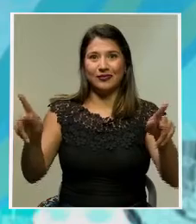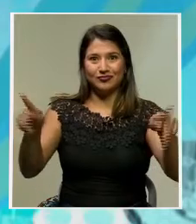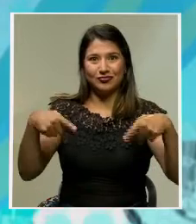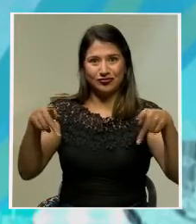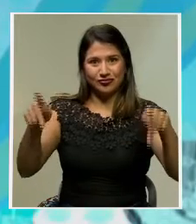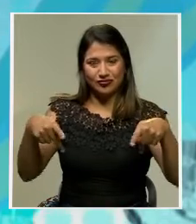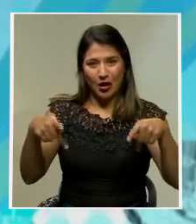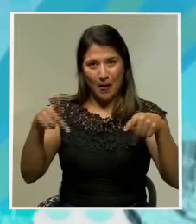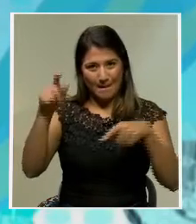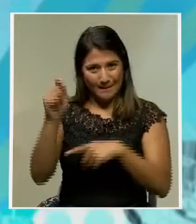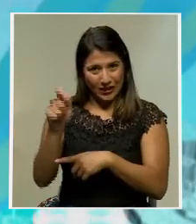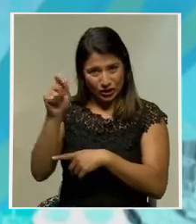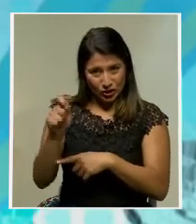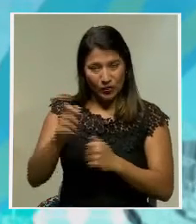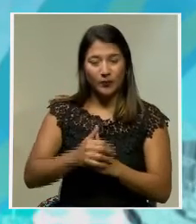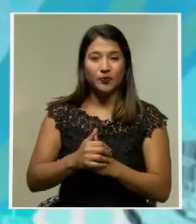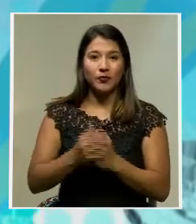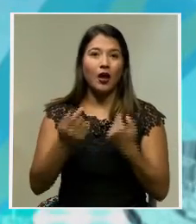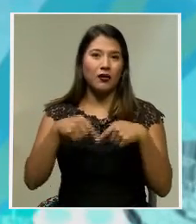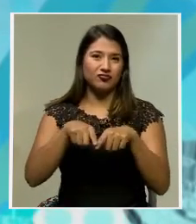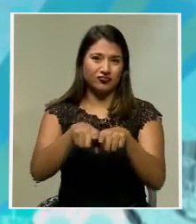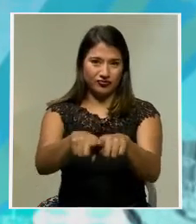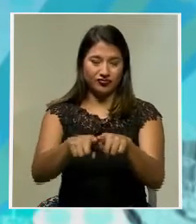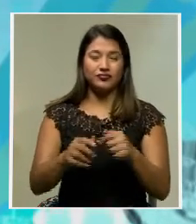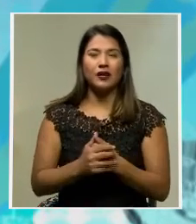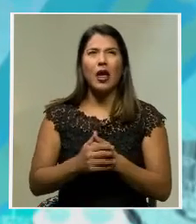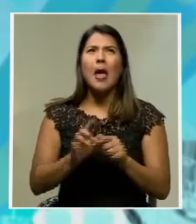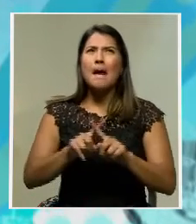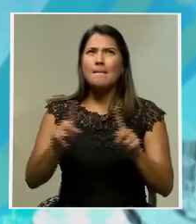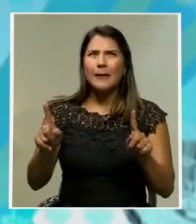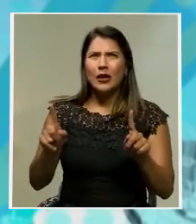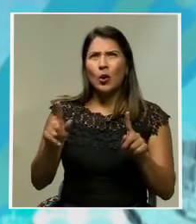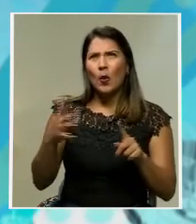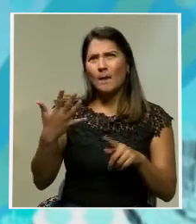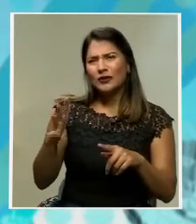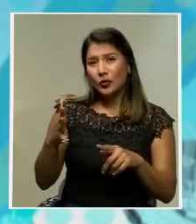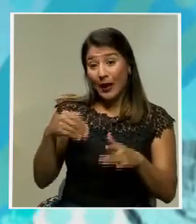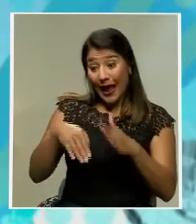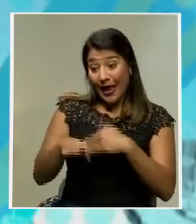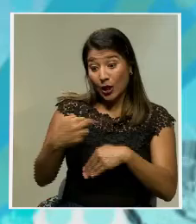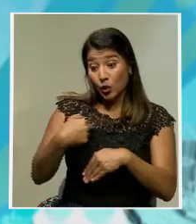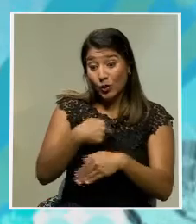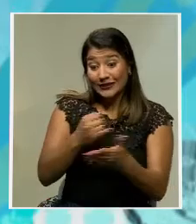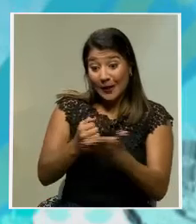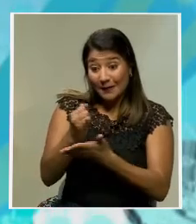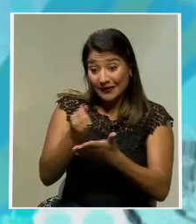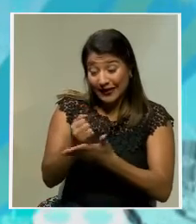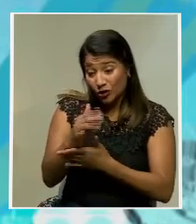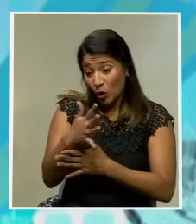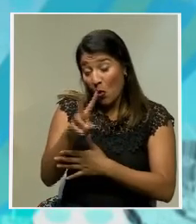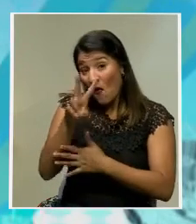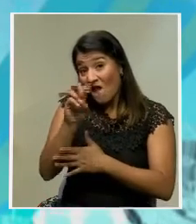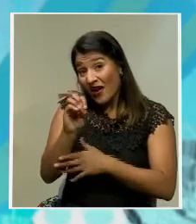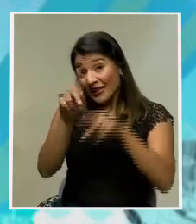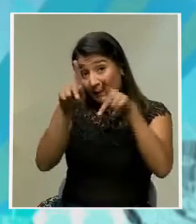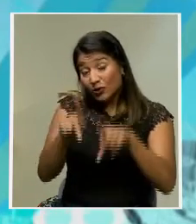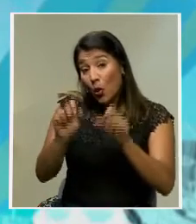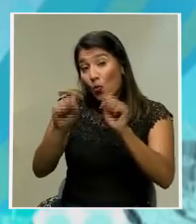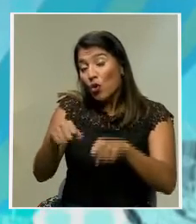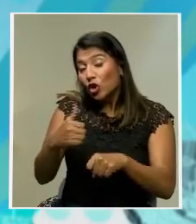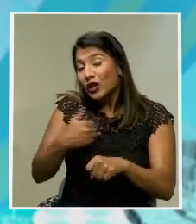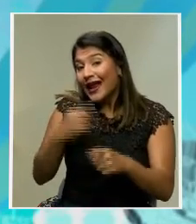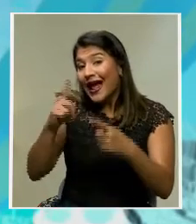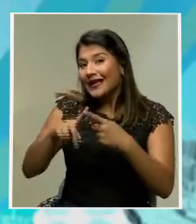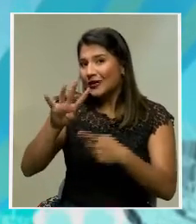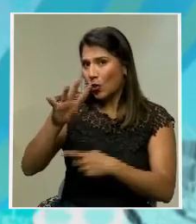Universidad es que hubo casos, no muchos, pero alrededor de 20, que pudieron acceder hasta 4 pensiones, y algunas de ellas